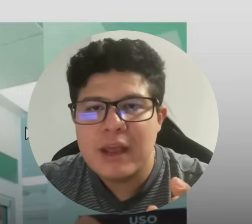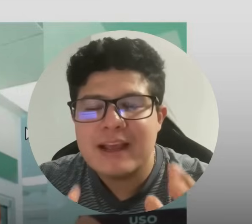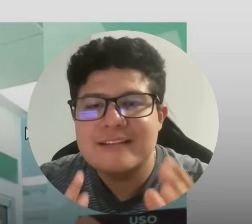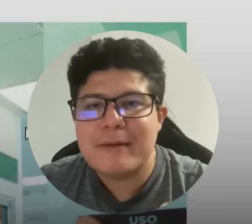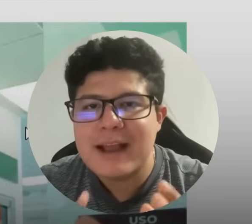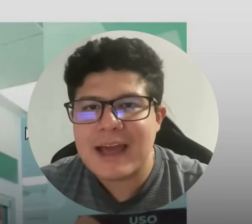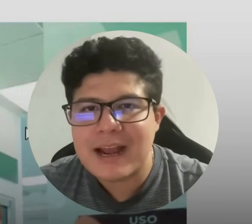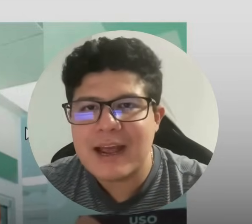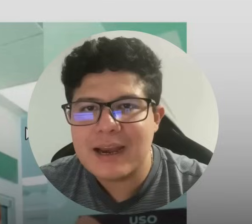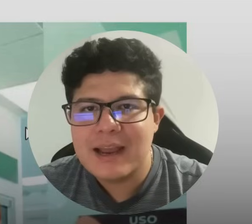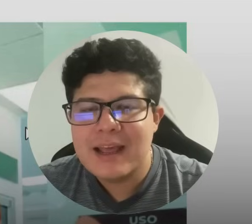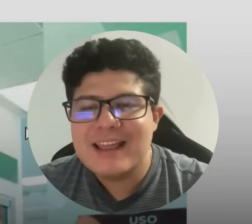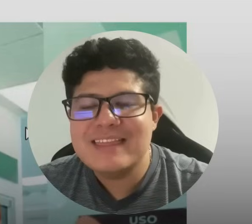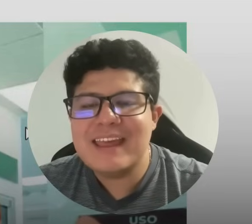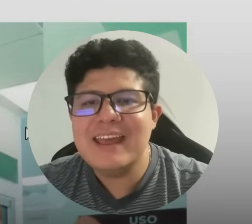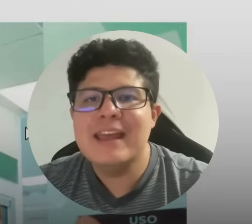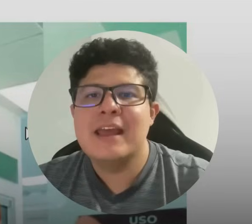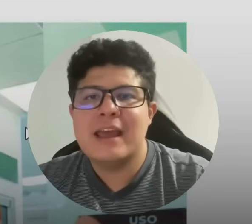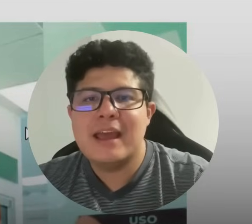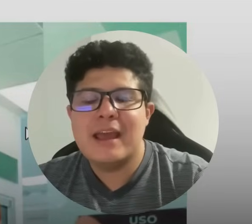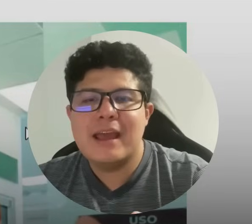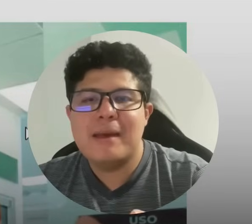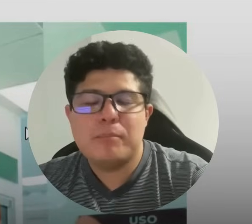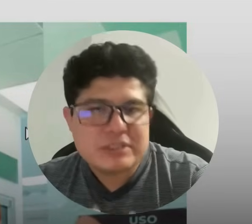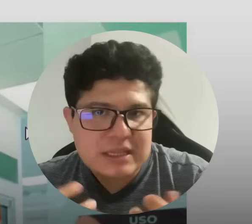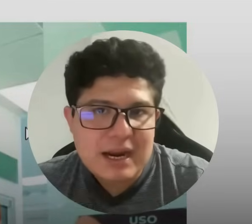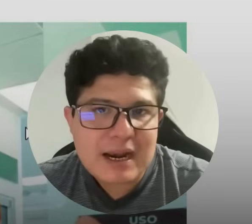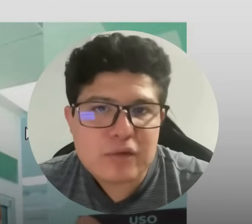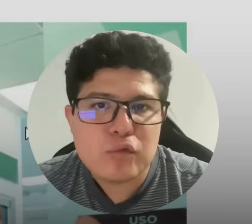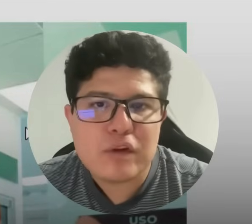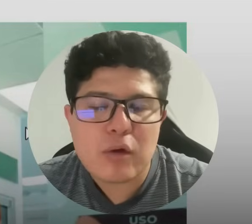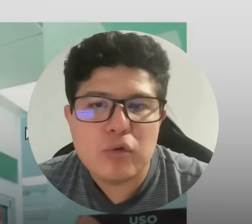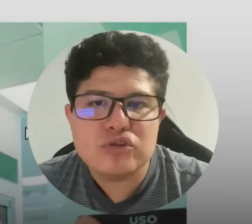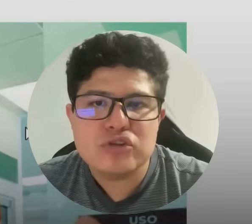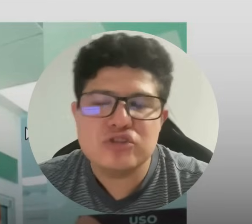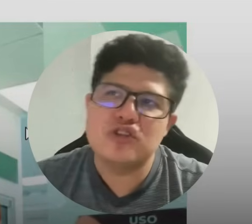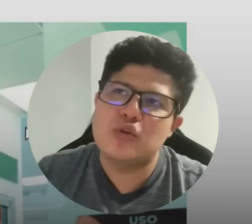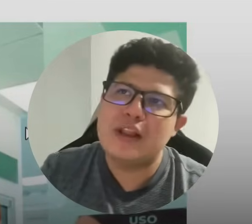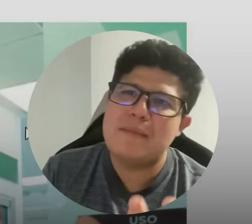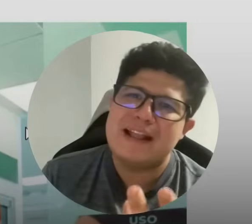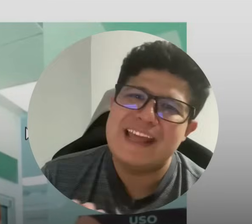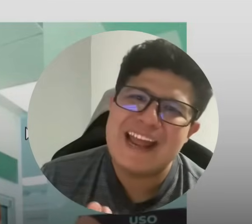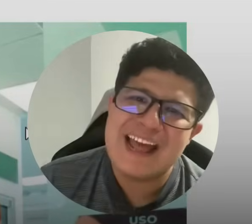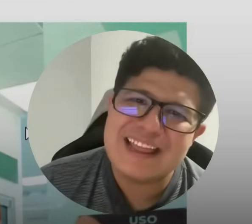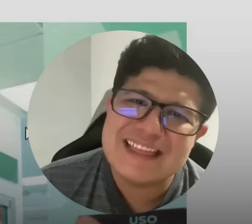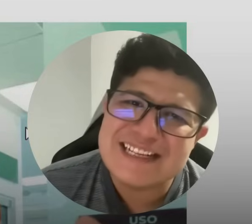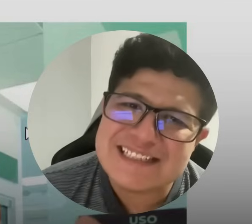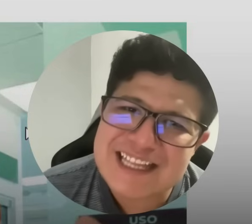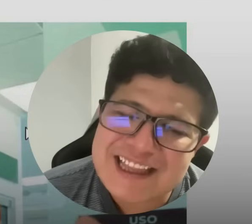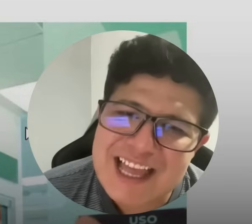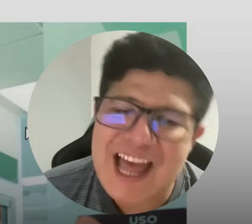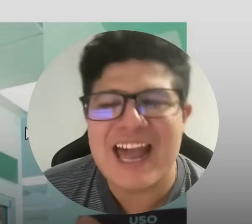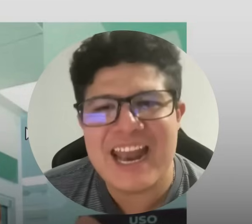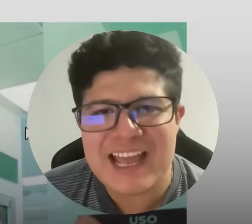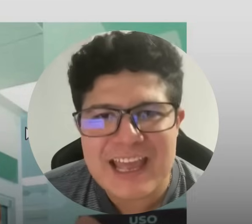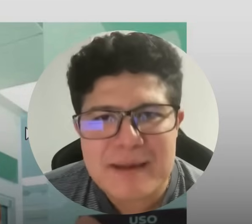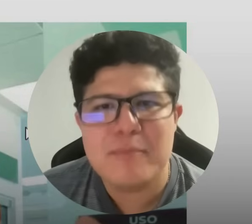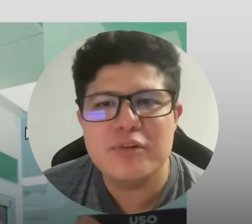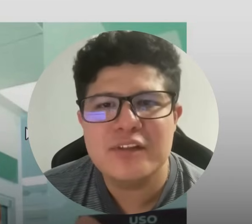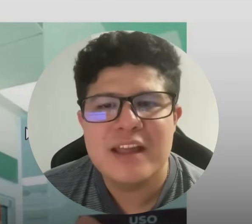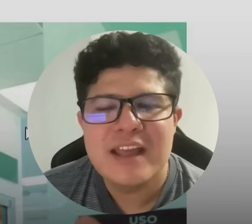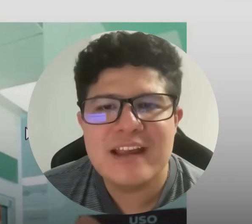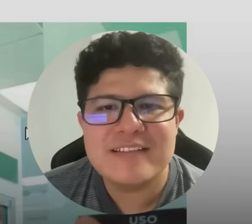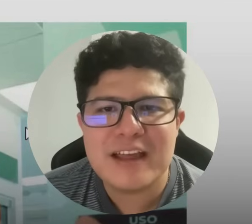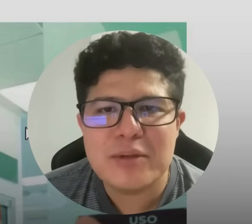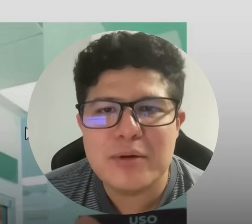banco que se va a encargar de Eh pues entregarle sus recursos de una manera distinta a la que